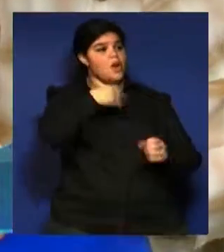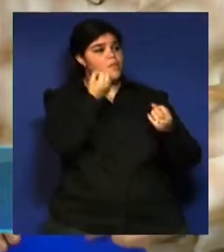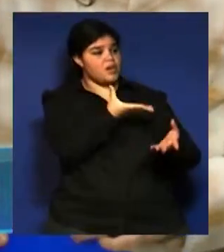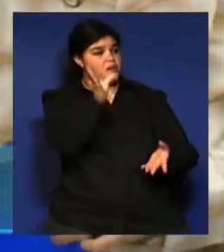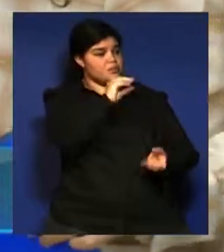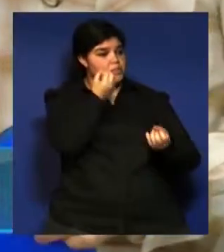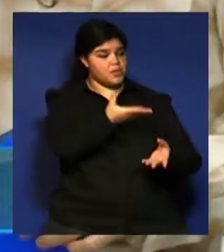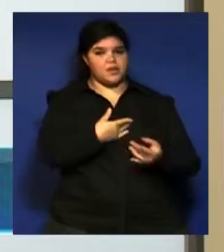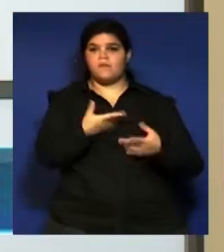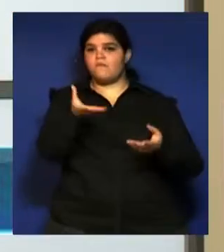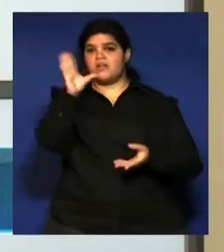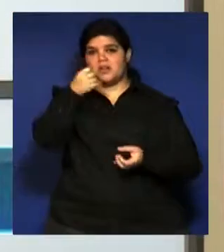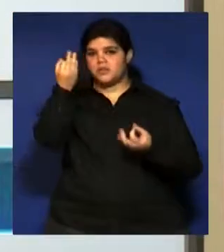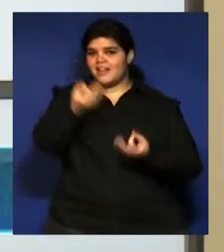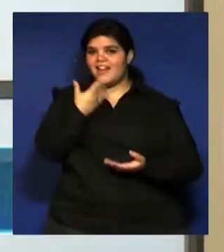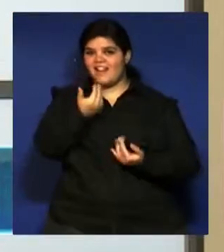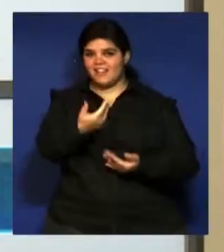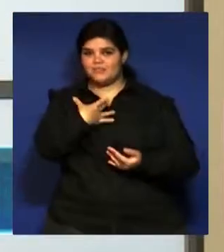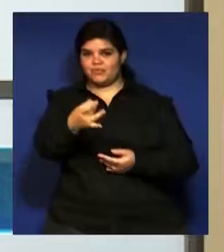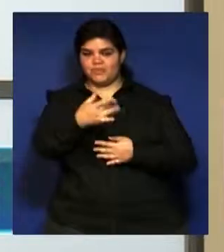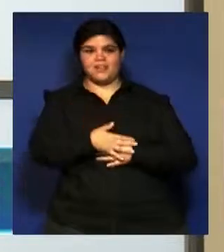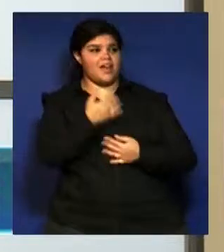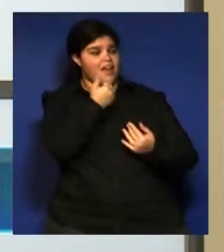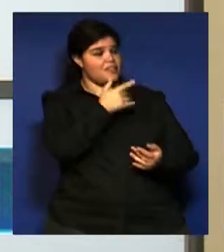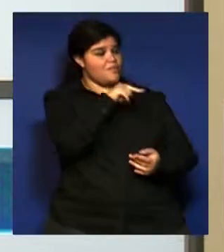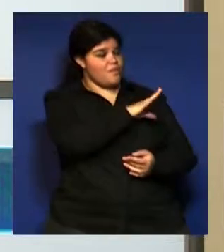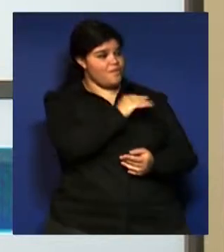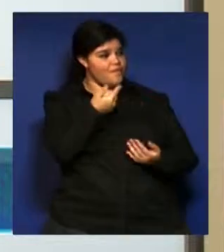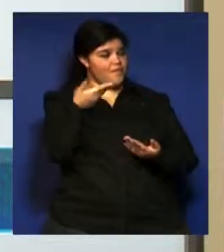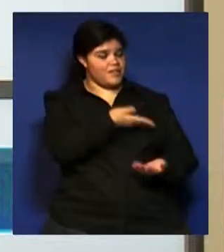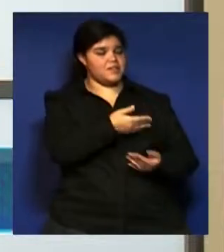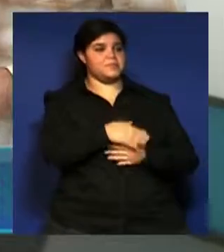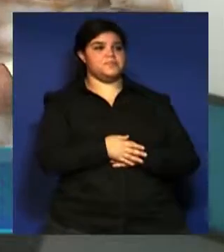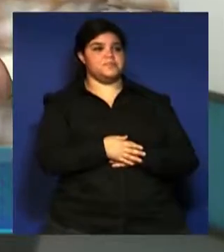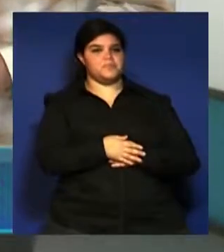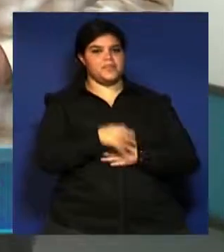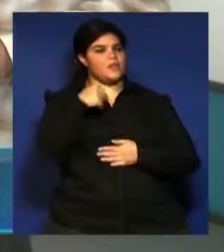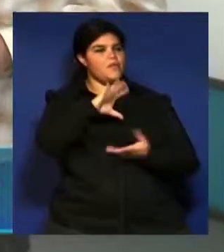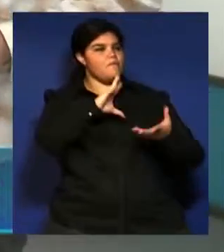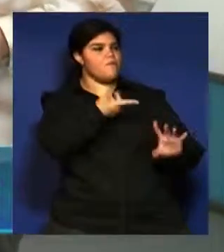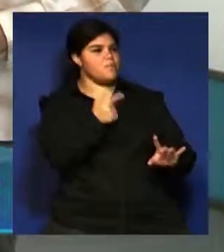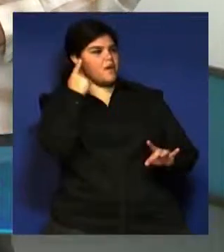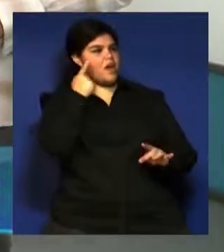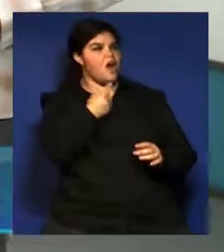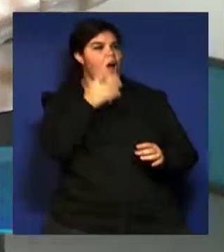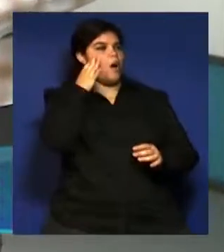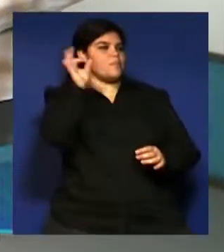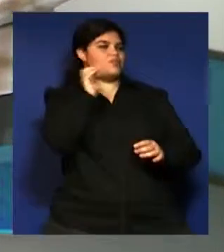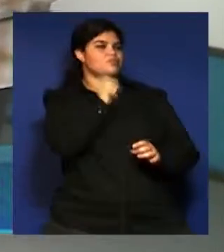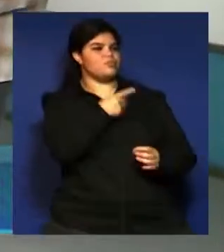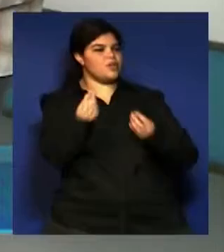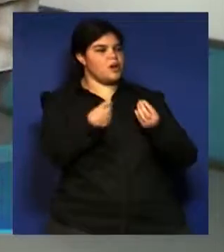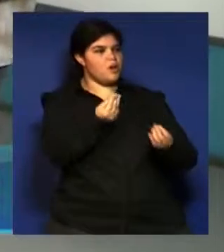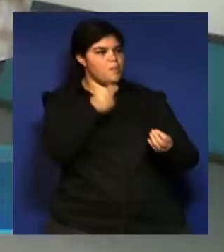buenas noches, muchas gracias por la invitación. Por favor, gracias por venir. Tu mirada del tema y también tu opinión sobre este último proyecto que